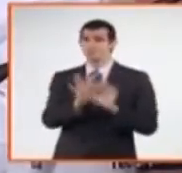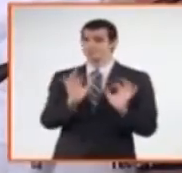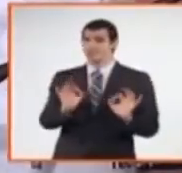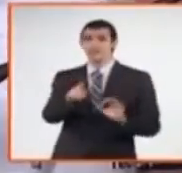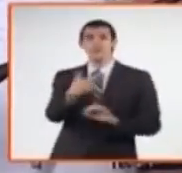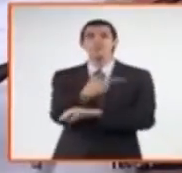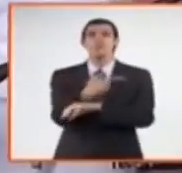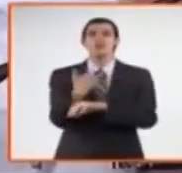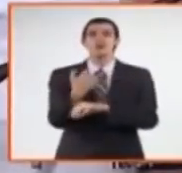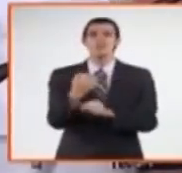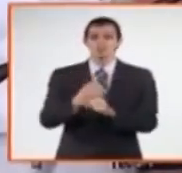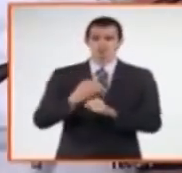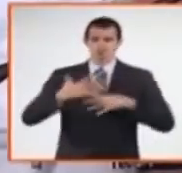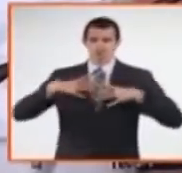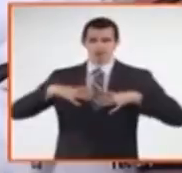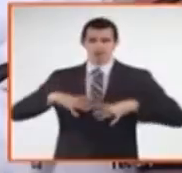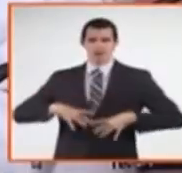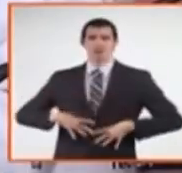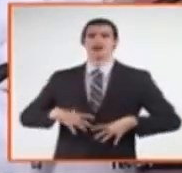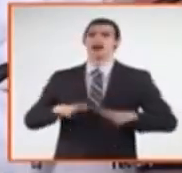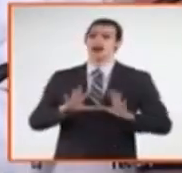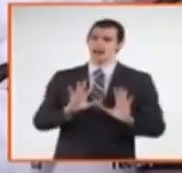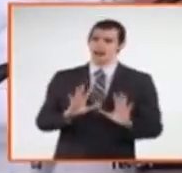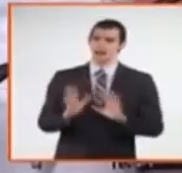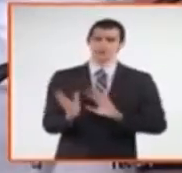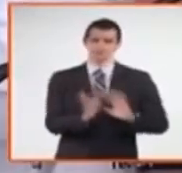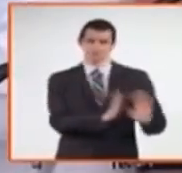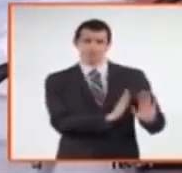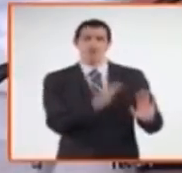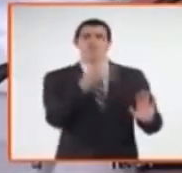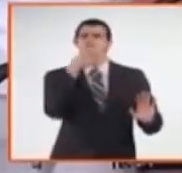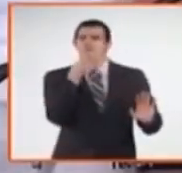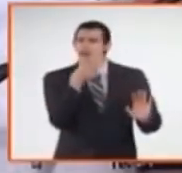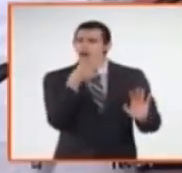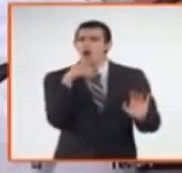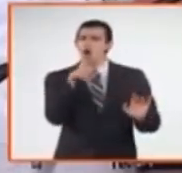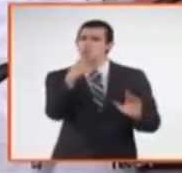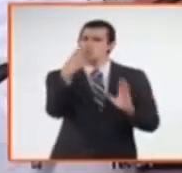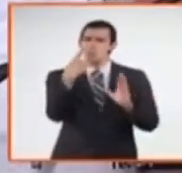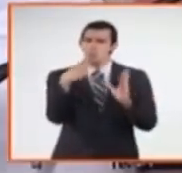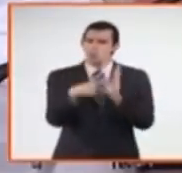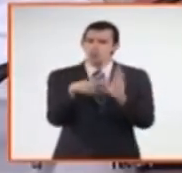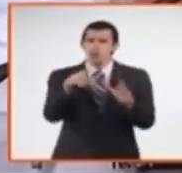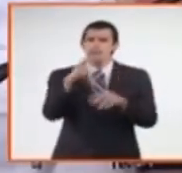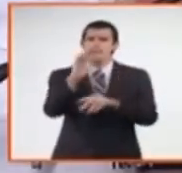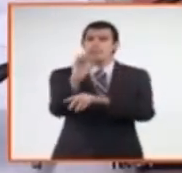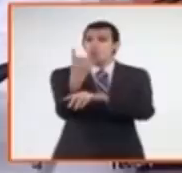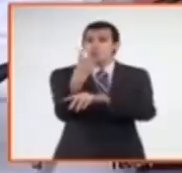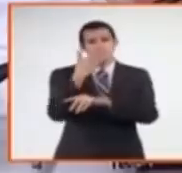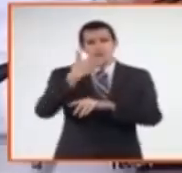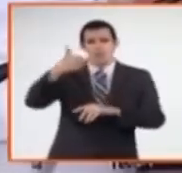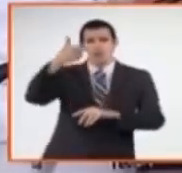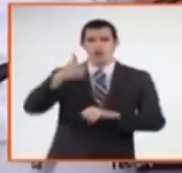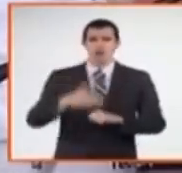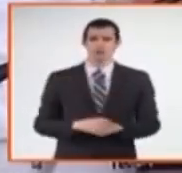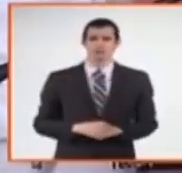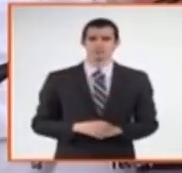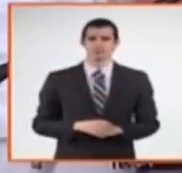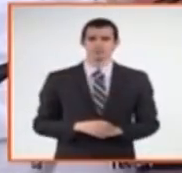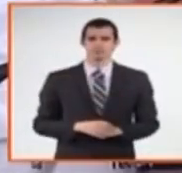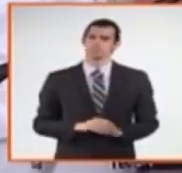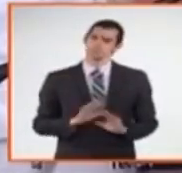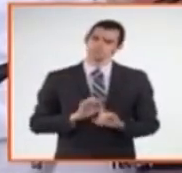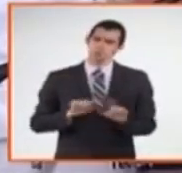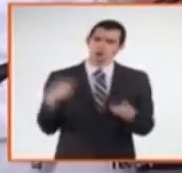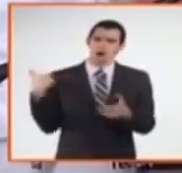y tenemos ahí lo estamos haciendo en estos momentos cuál sería nuestra estrategia nos vamos hacemos algunos estudios centinela algunos estudios que en el